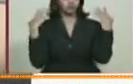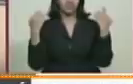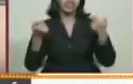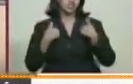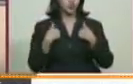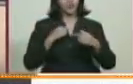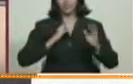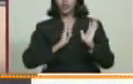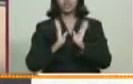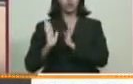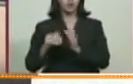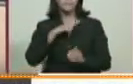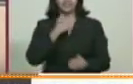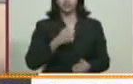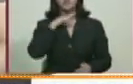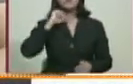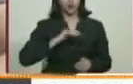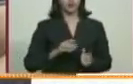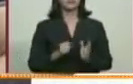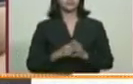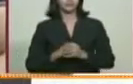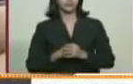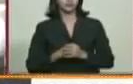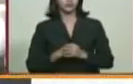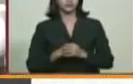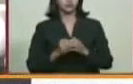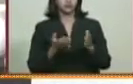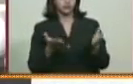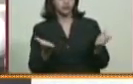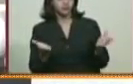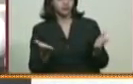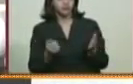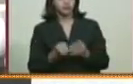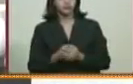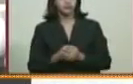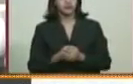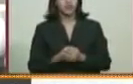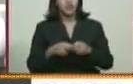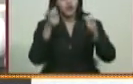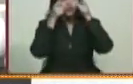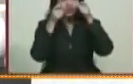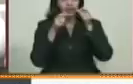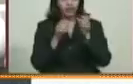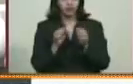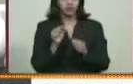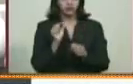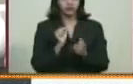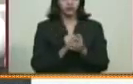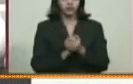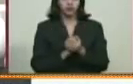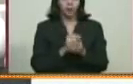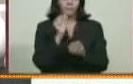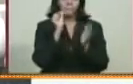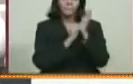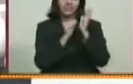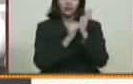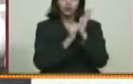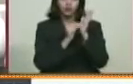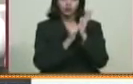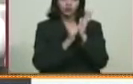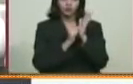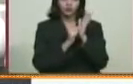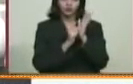el presidente estuviera muerto. Fiscal, me queda un par de minutos solamente. Vamos